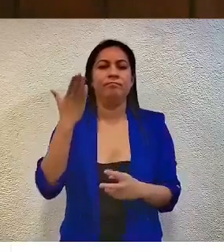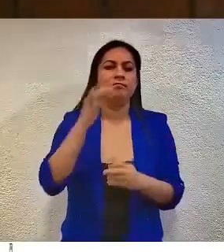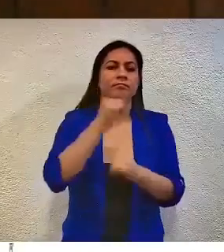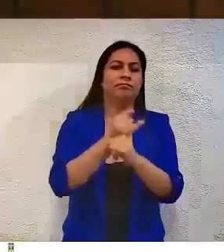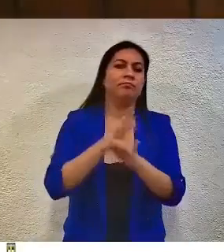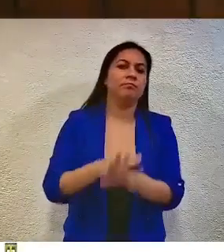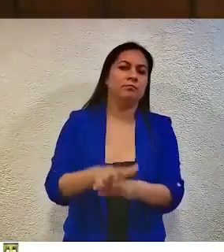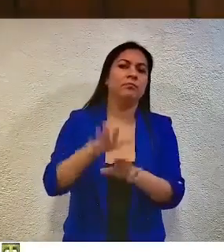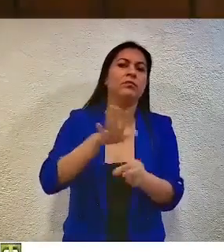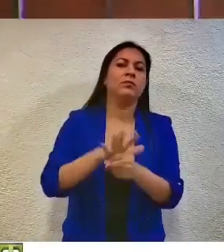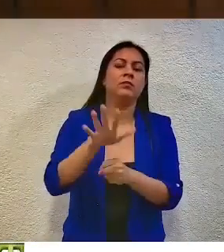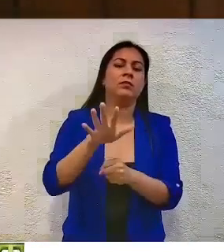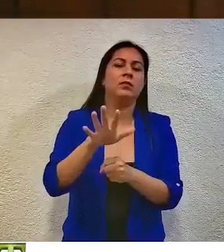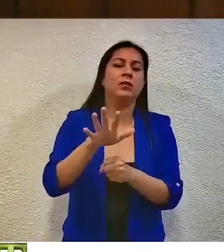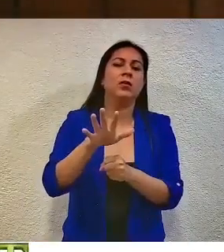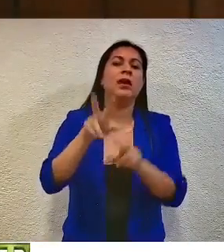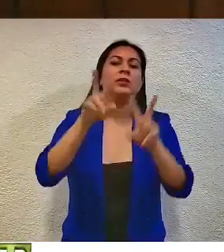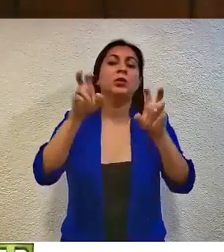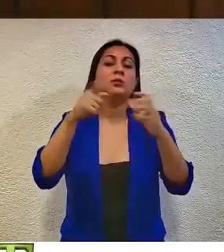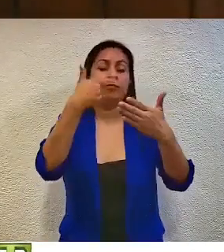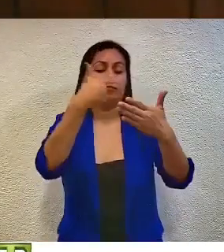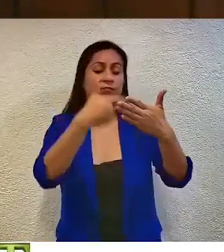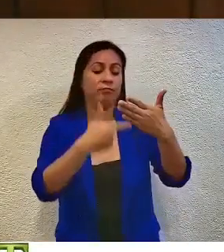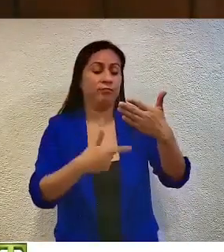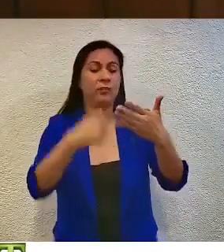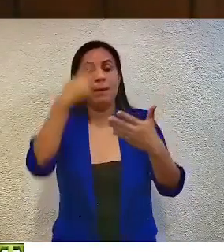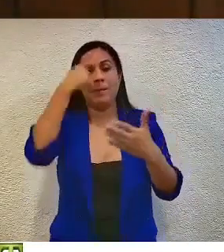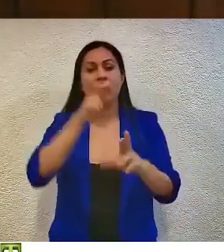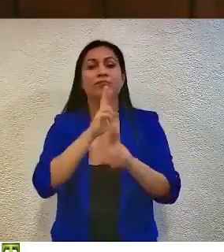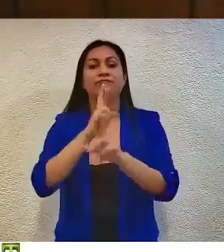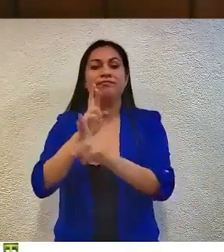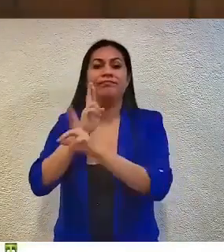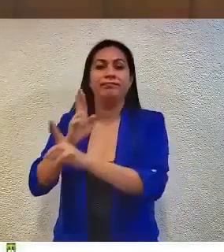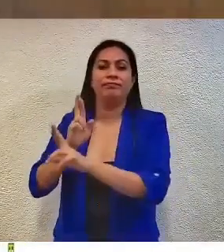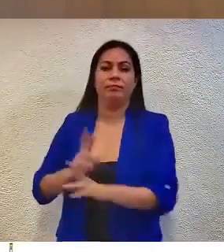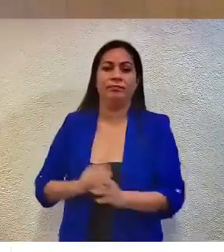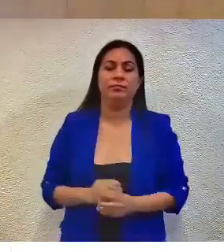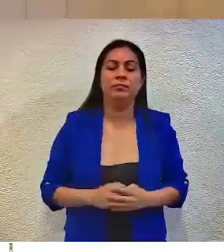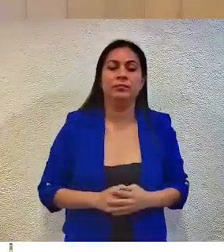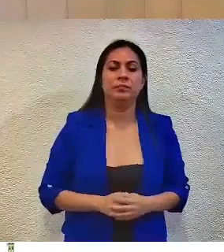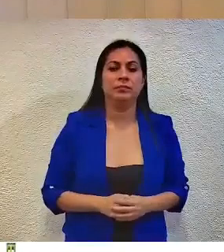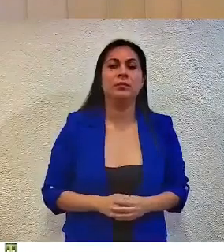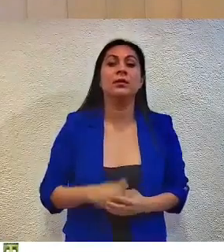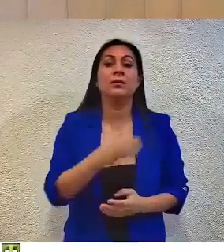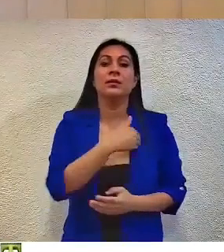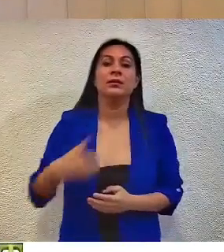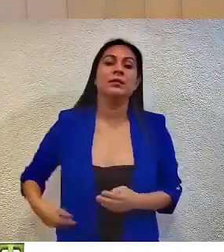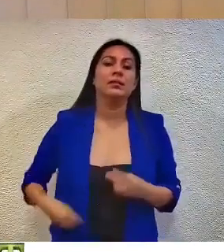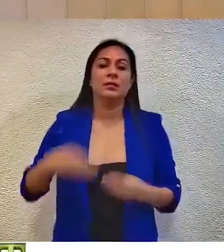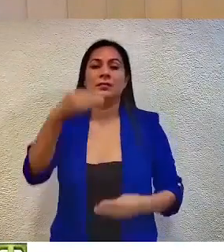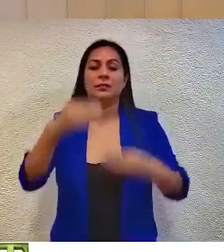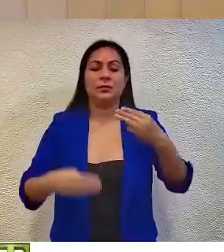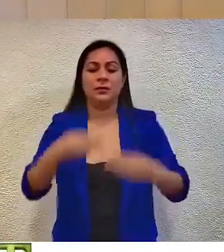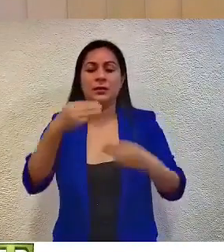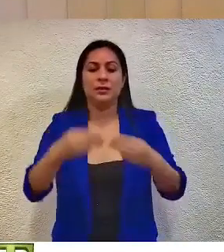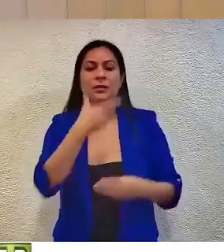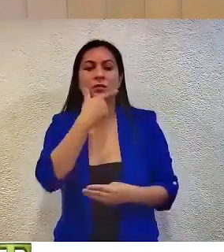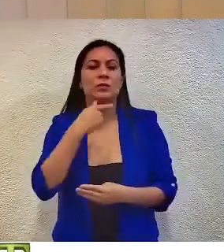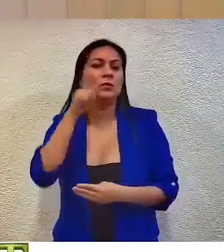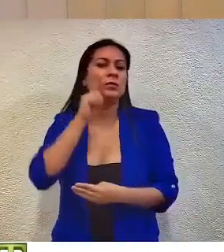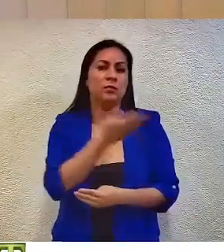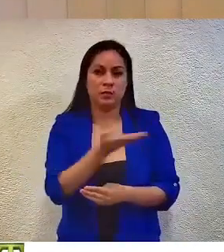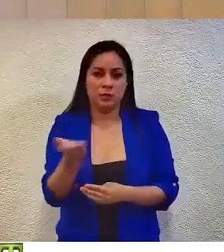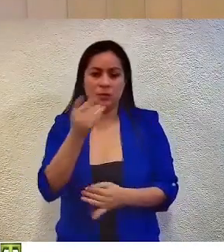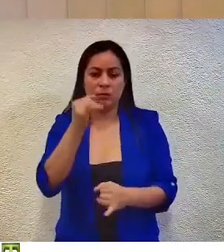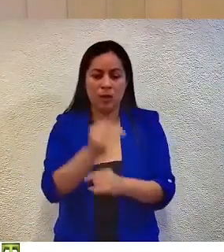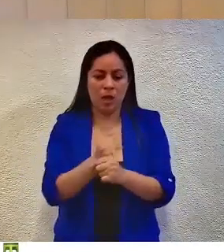informe cuáles son los asuntos listados para su resolución. Magistrada presidenta, magistradas, magistrados, los asuntos listados para